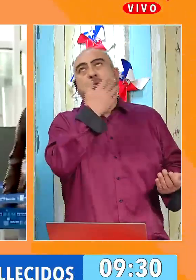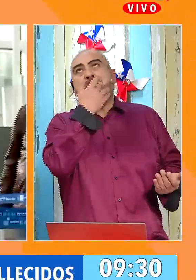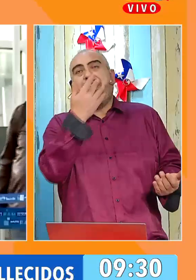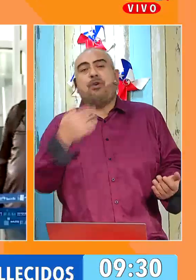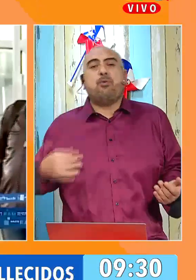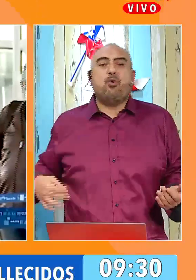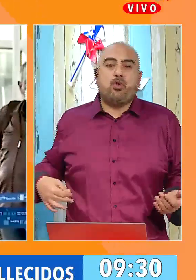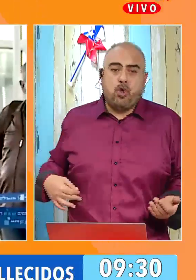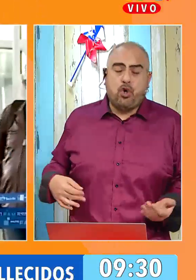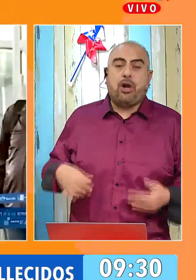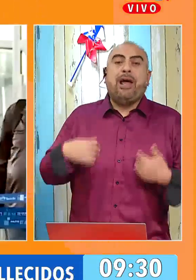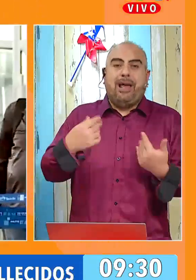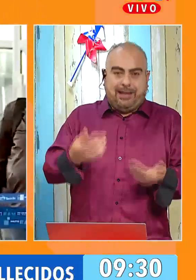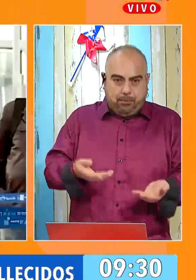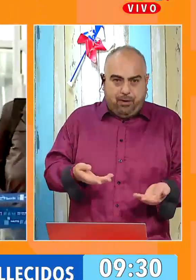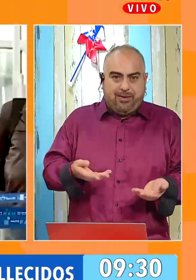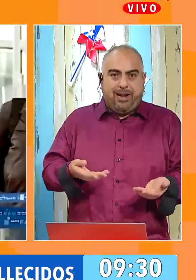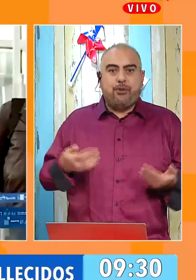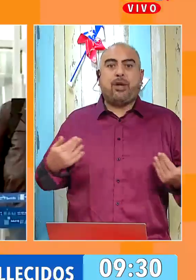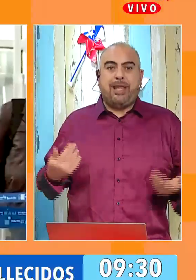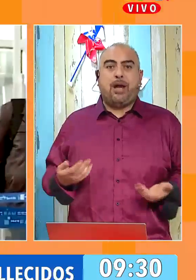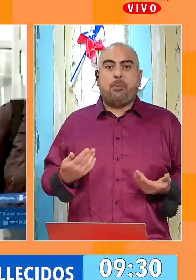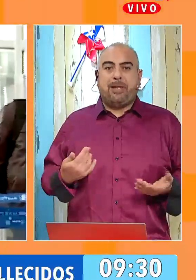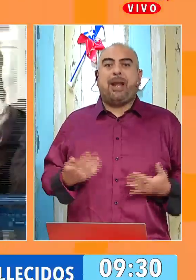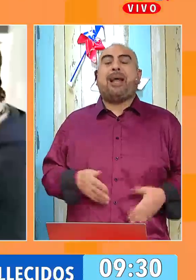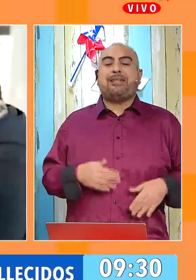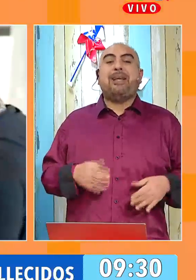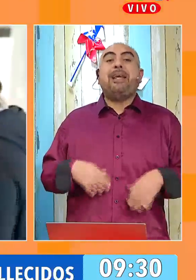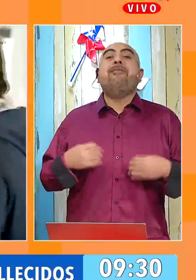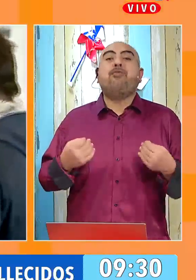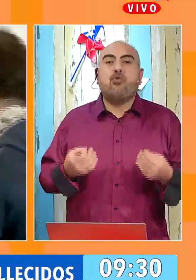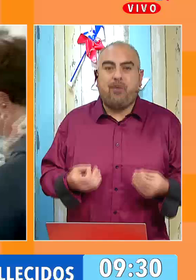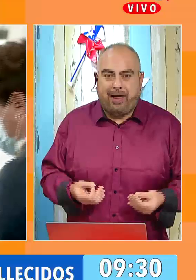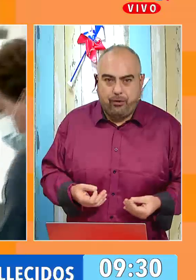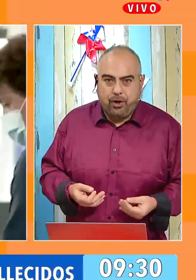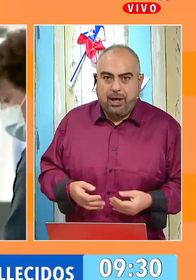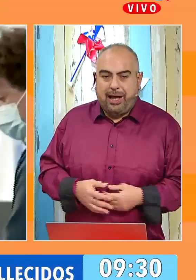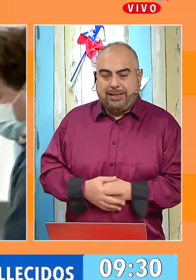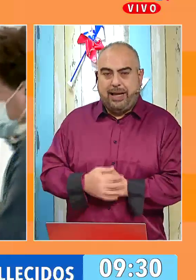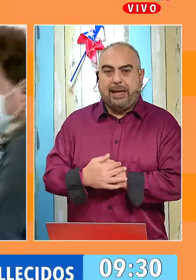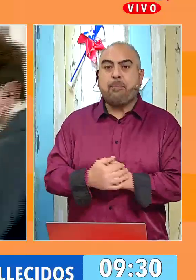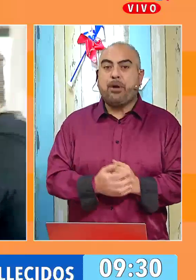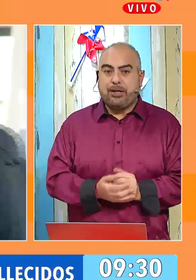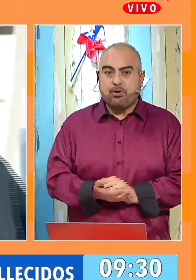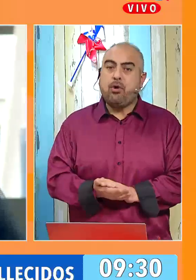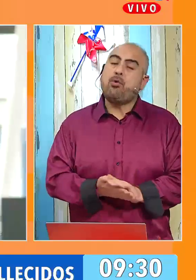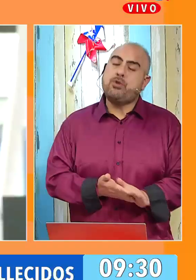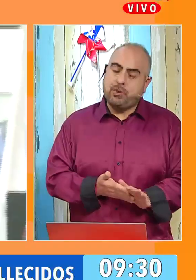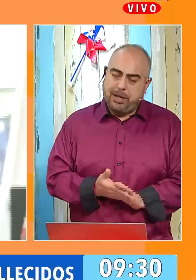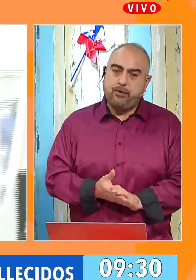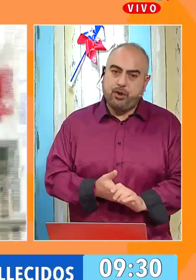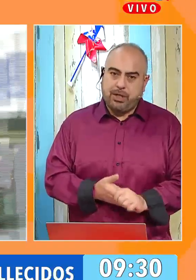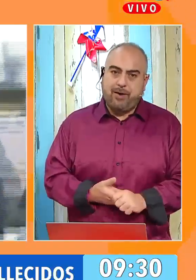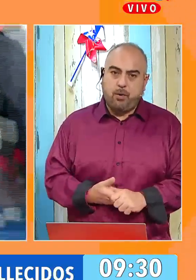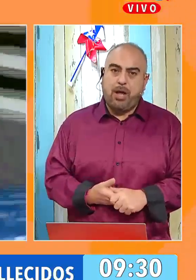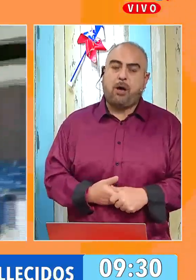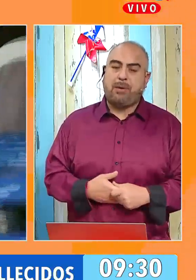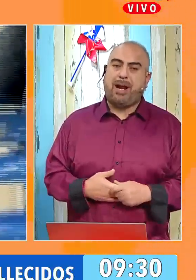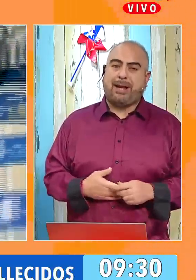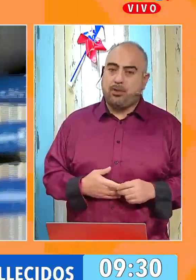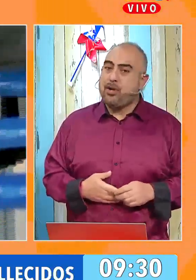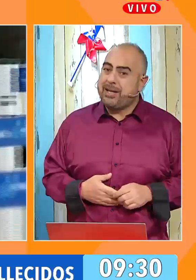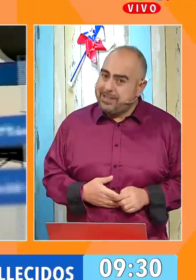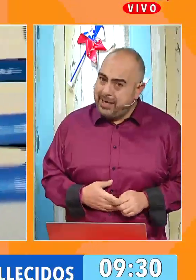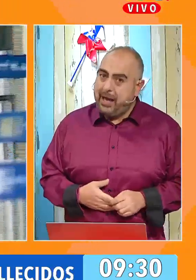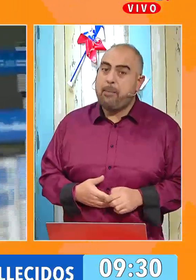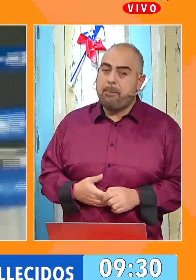consulta por fiebre o por un dolor. Estamos hablando que llega al hospital a ser intubado. Así es que por eso, si usted no se ha vacunado